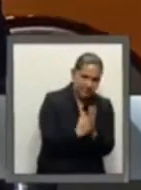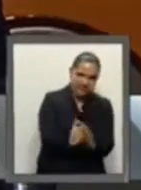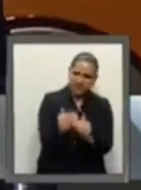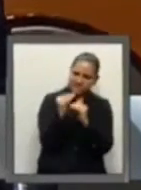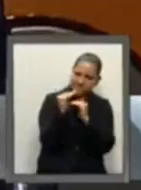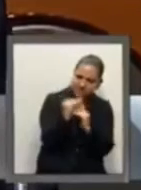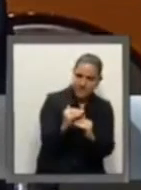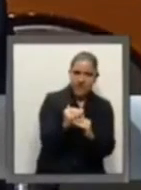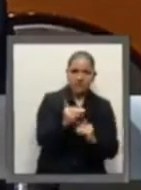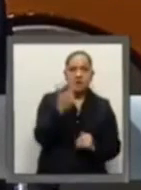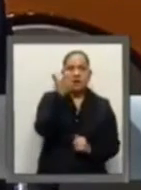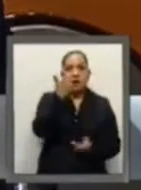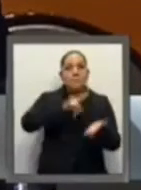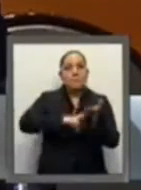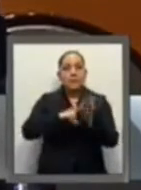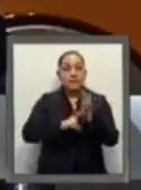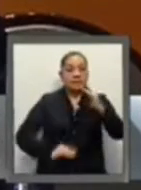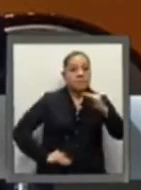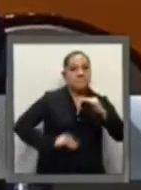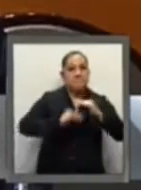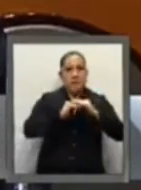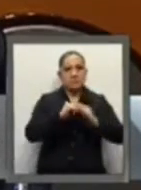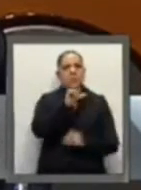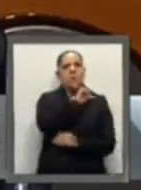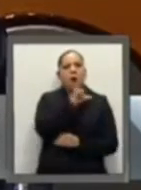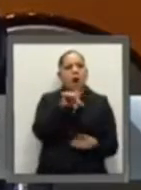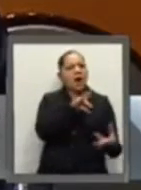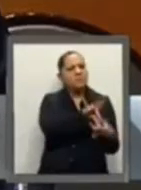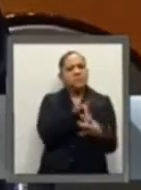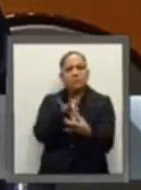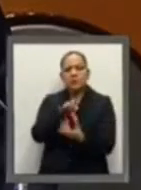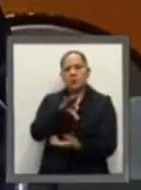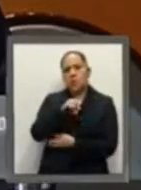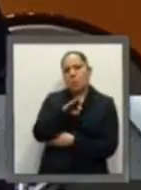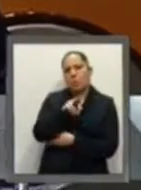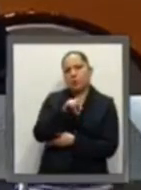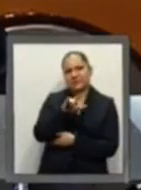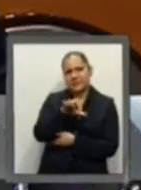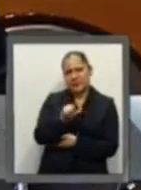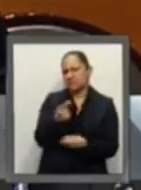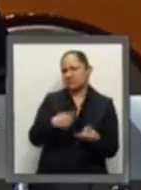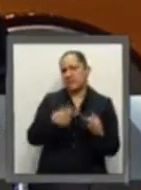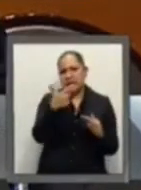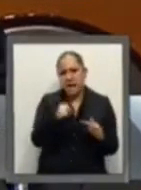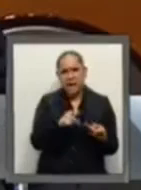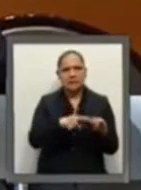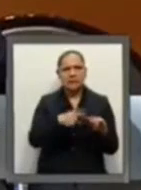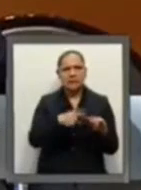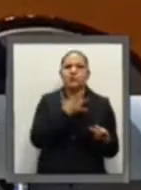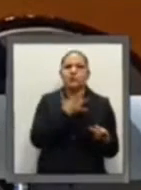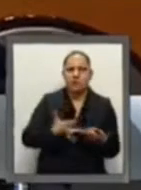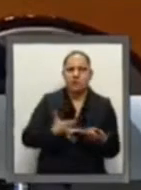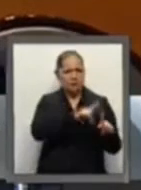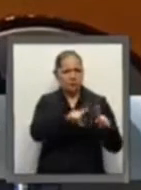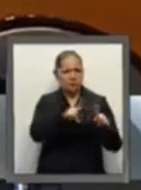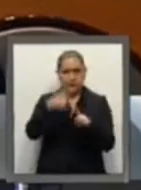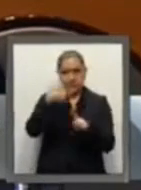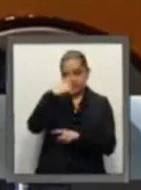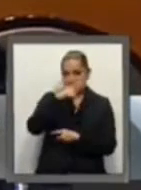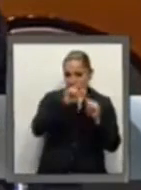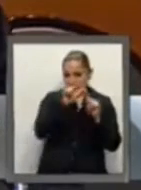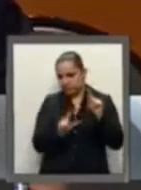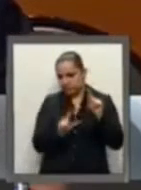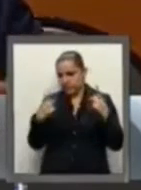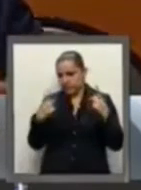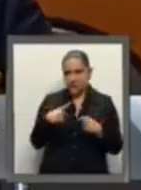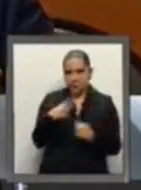necesarios para la economía nacional y el consumo consumo popular esto es posible de acuerdo al artículo